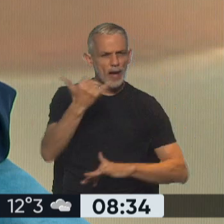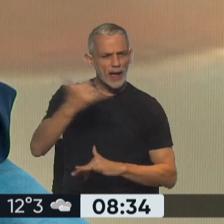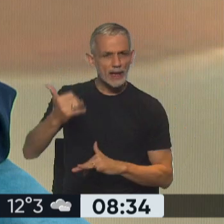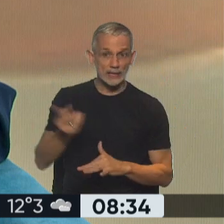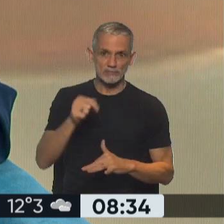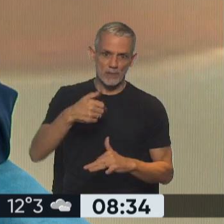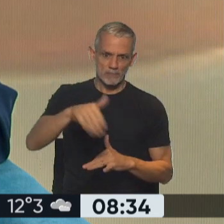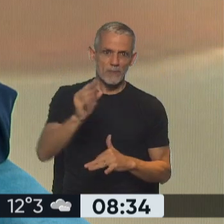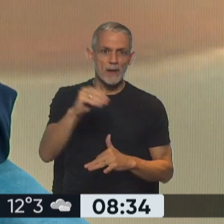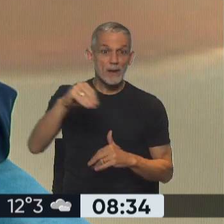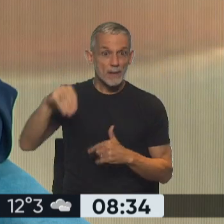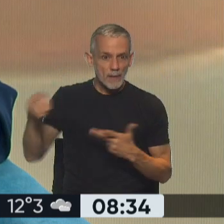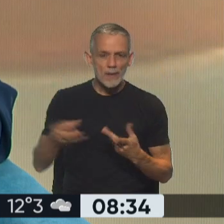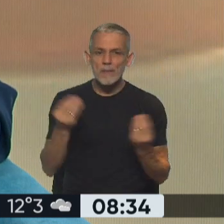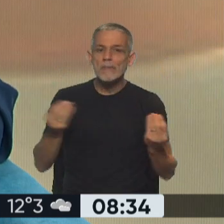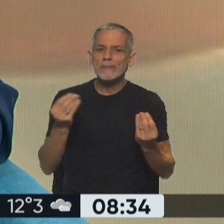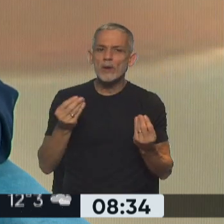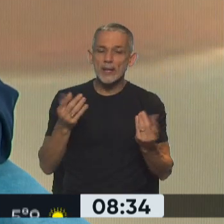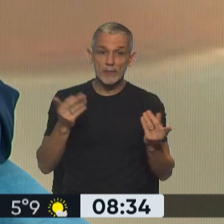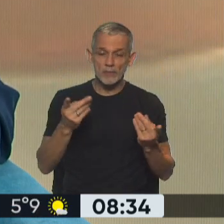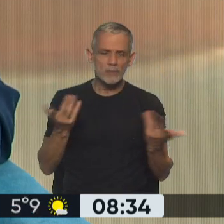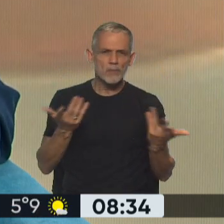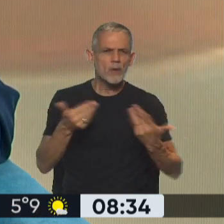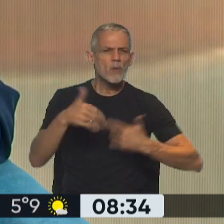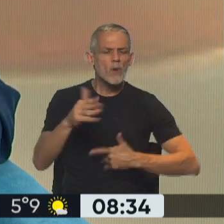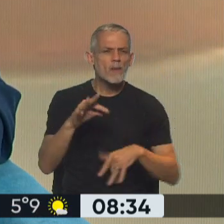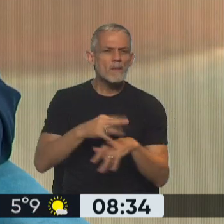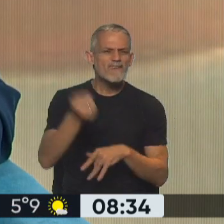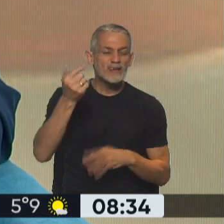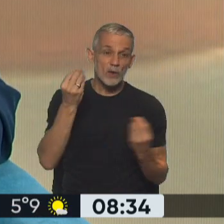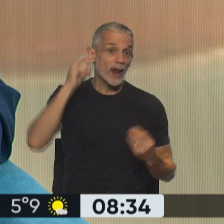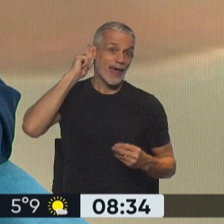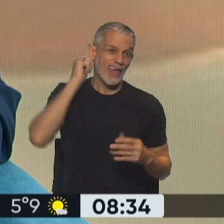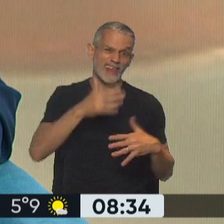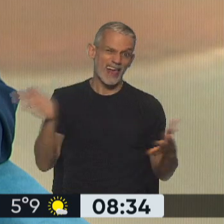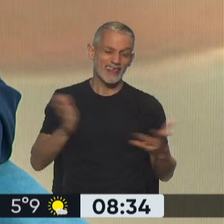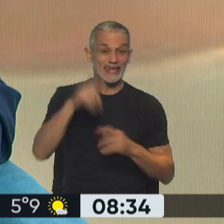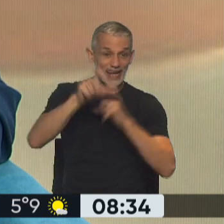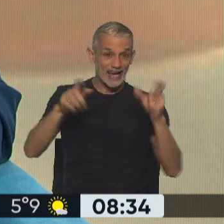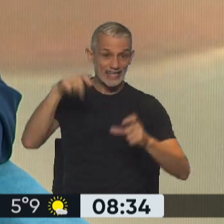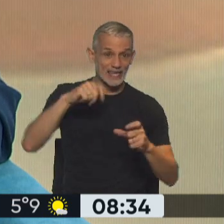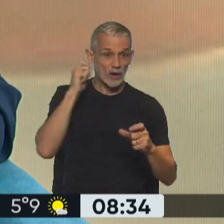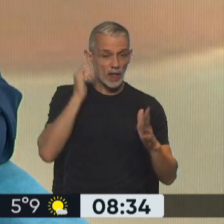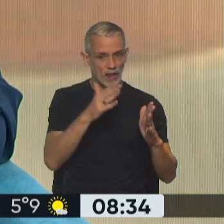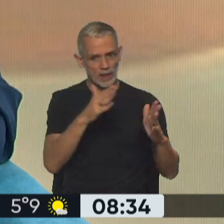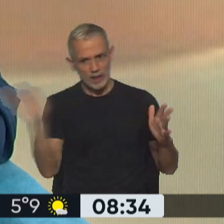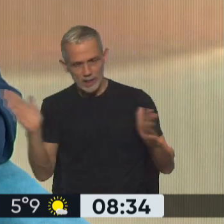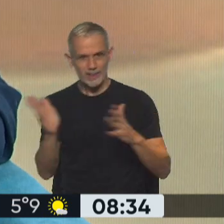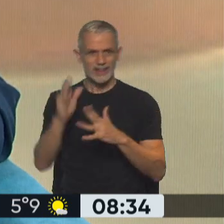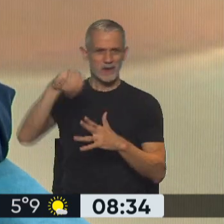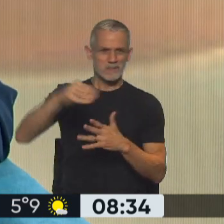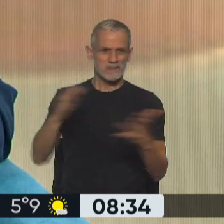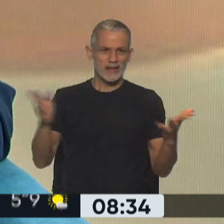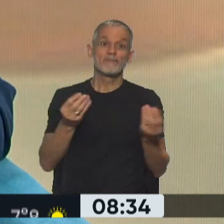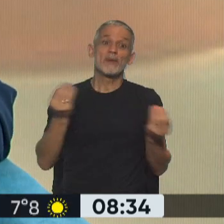más frecuente, porque el principal factor de riesgo para tener la enfermedad es la edad, y la gente cada vez vive más. ¿Por